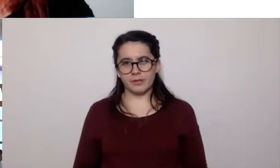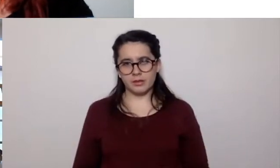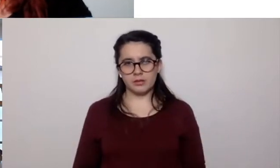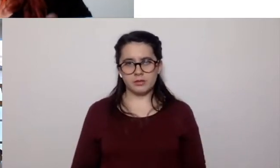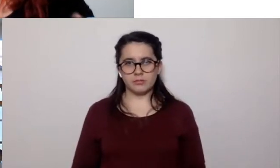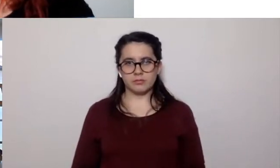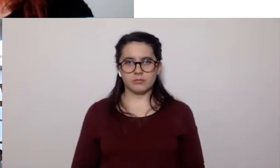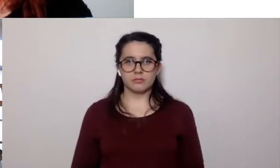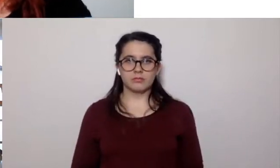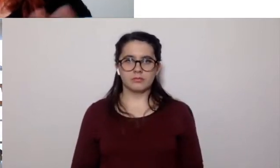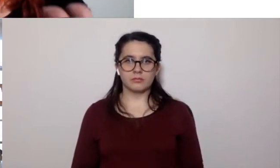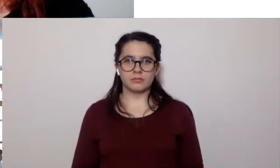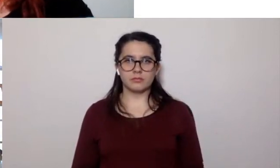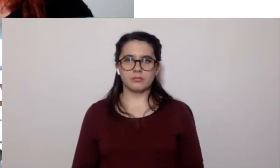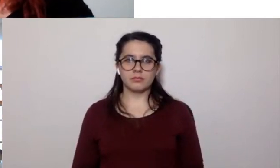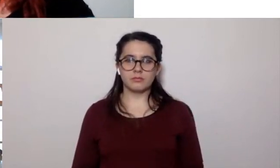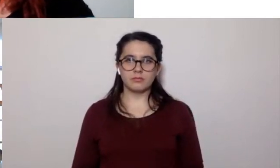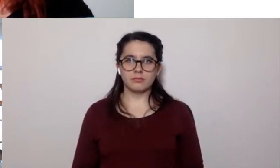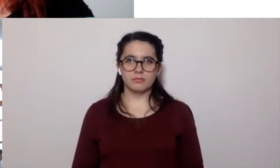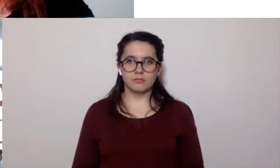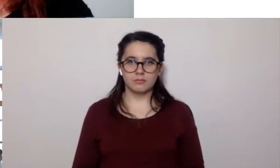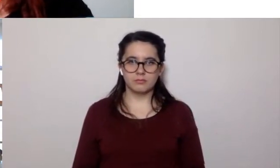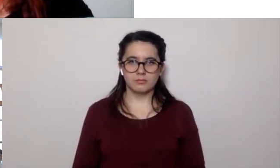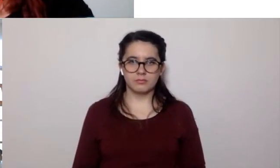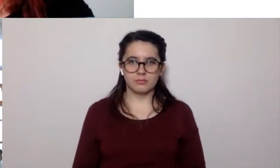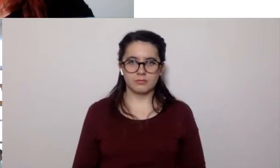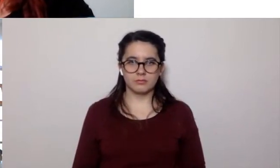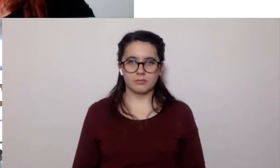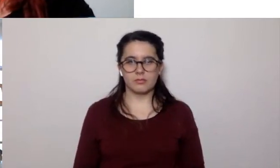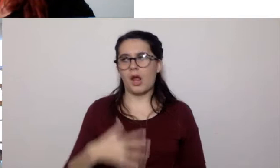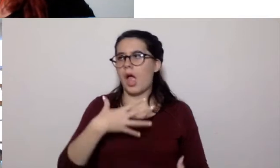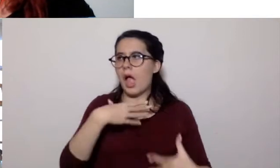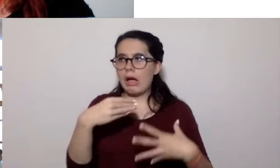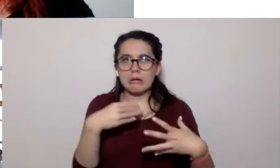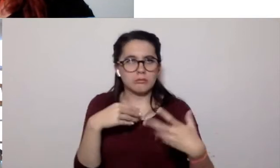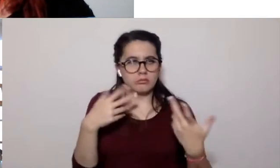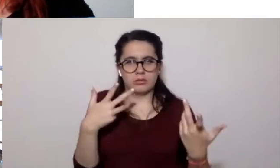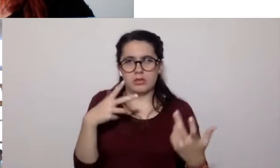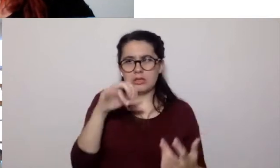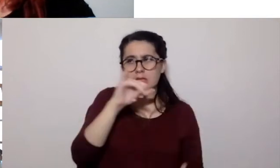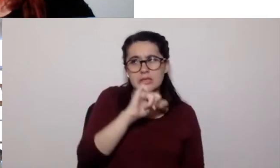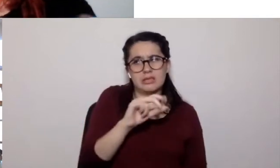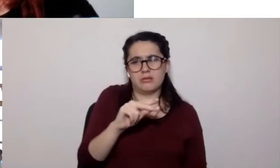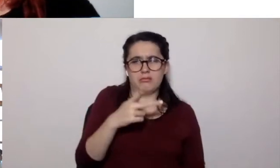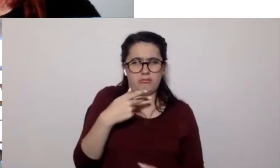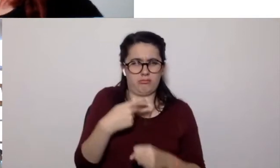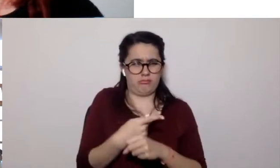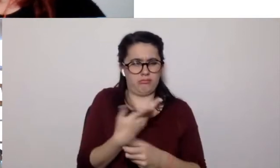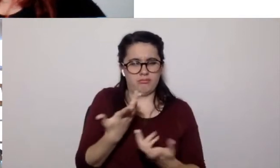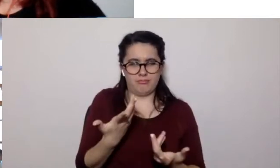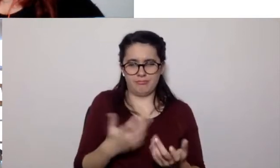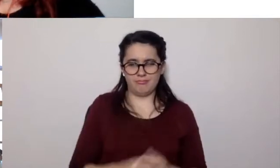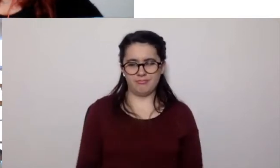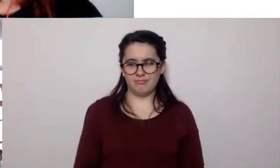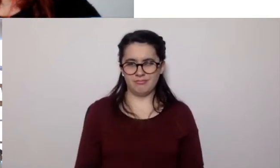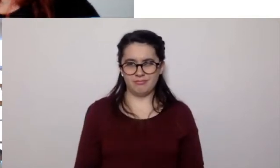sales. Momento de pandemia o no momento de pandemia, ¿no?